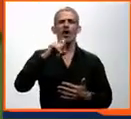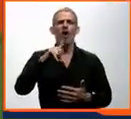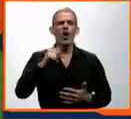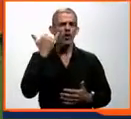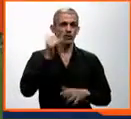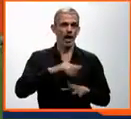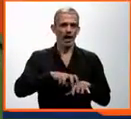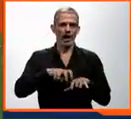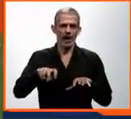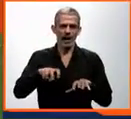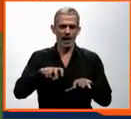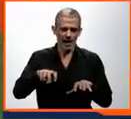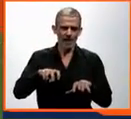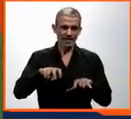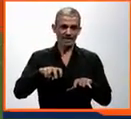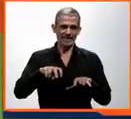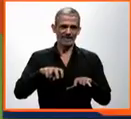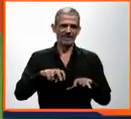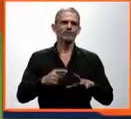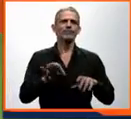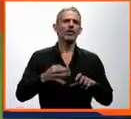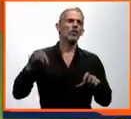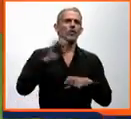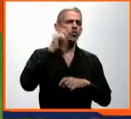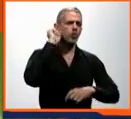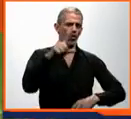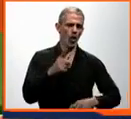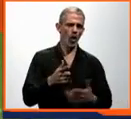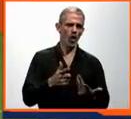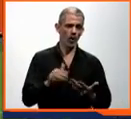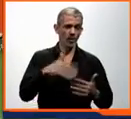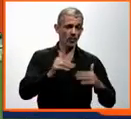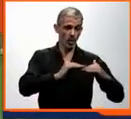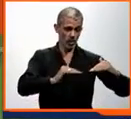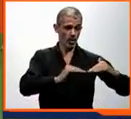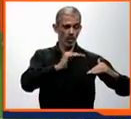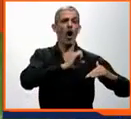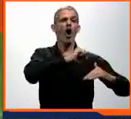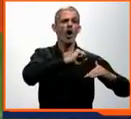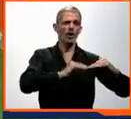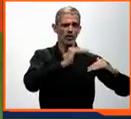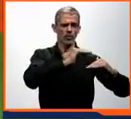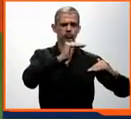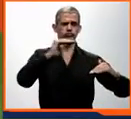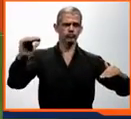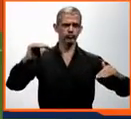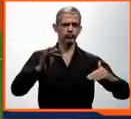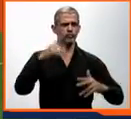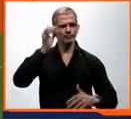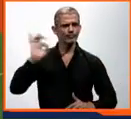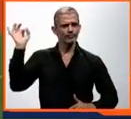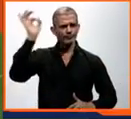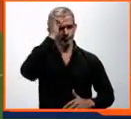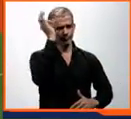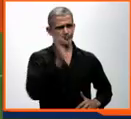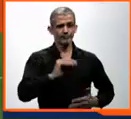pie afuera. Sí, y es algo que lo recuperó con una goleada y después de ahí empezó a remontar. Tal cual, y es algo que verdaderamente ahí lo veíamos. Después del